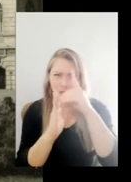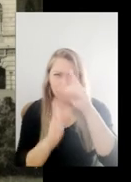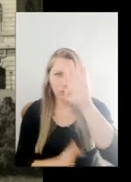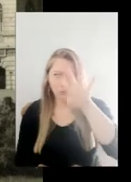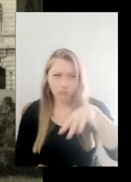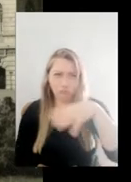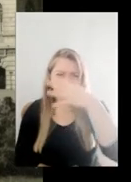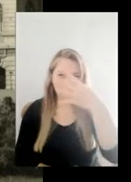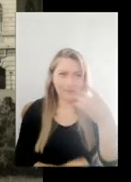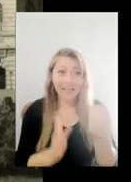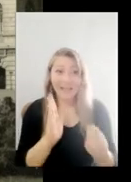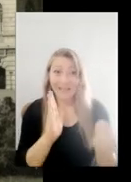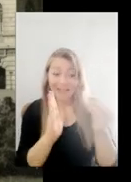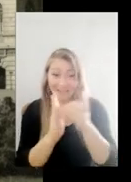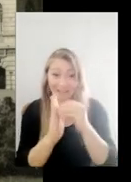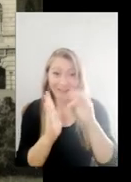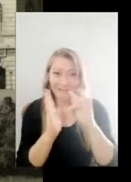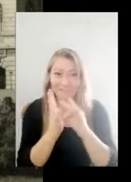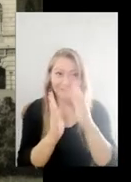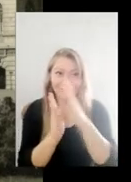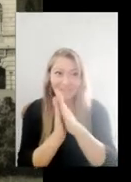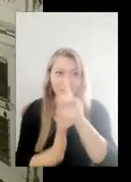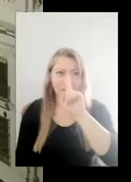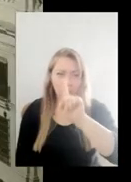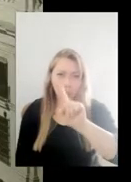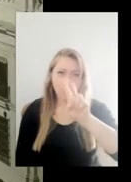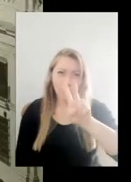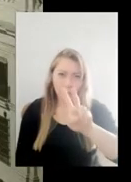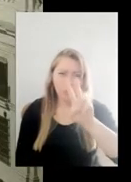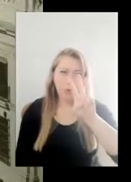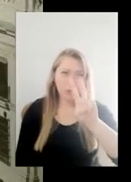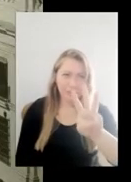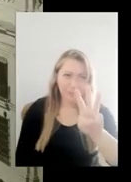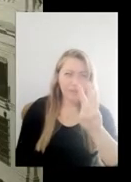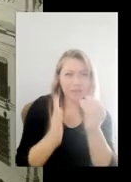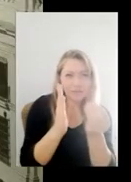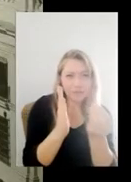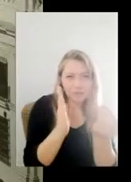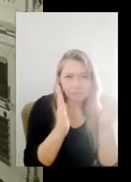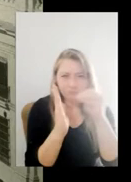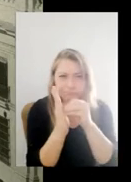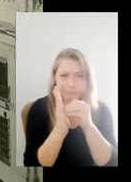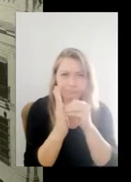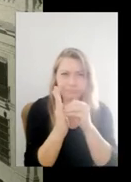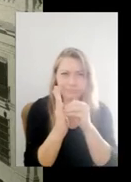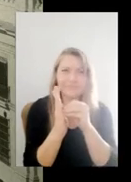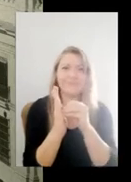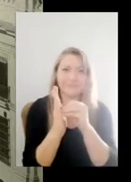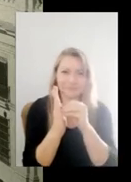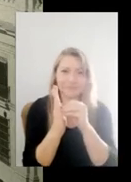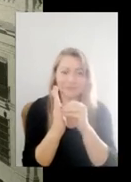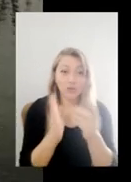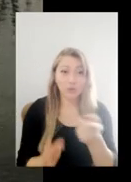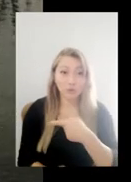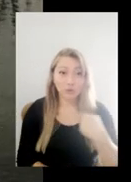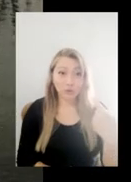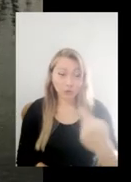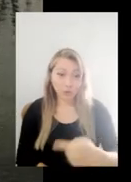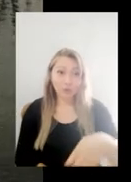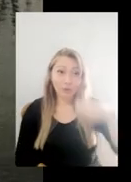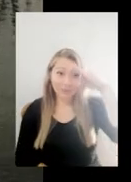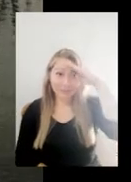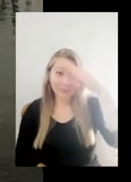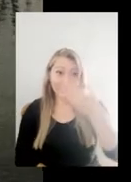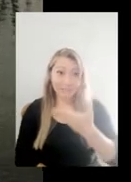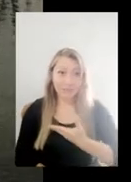Tenemos fichas Excel preparadas con cada fotografía, tenemos el archivo totalmente digitalizado y catalogado, y dentro de eso es muy